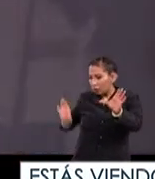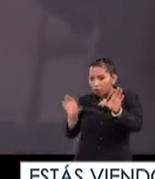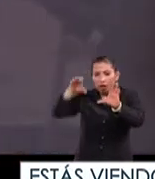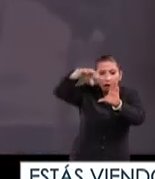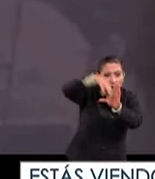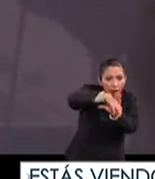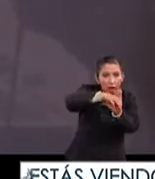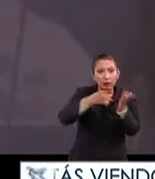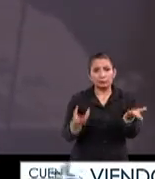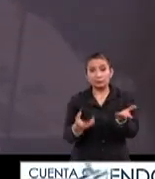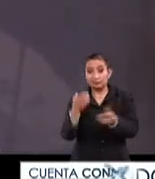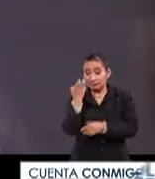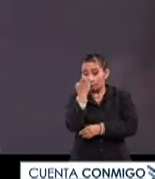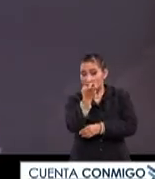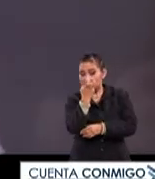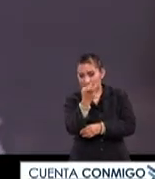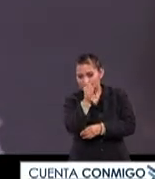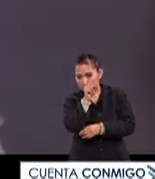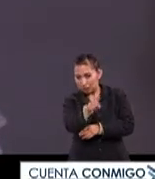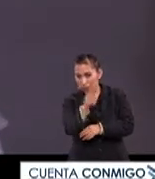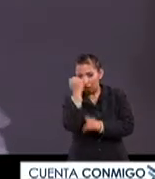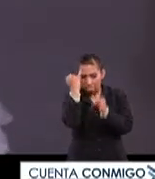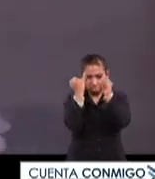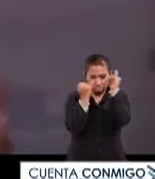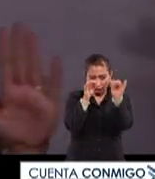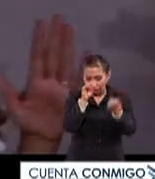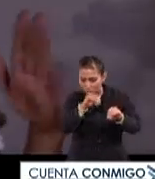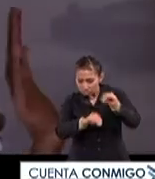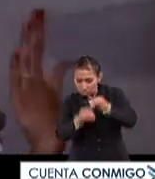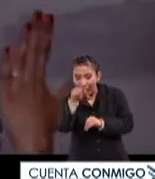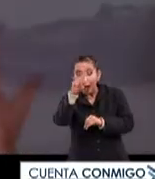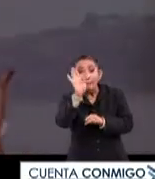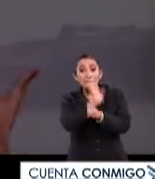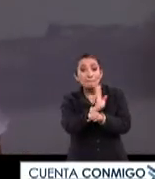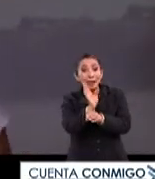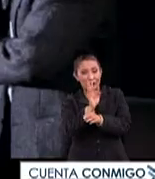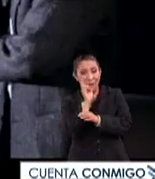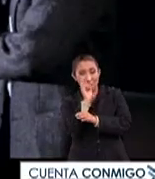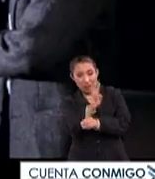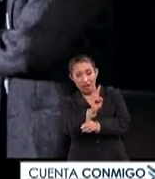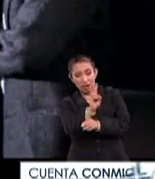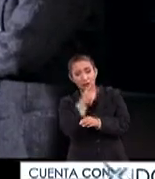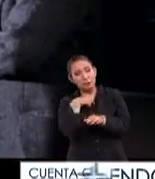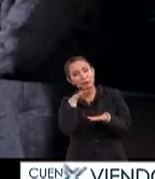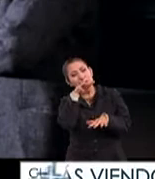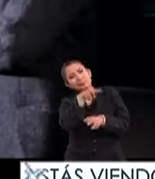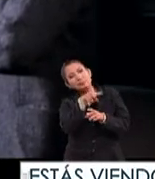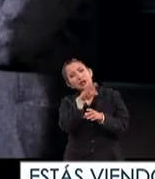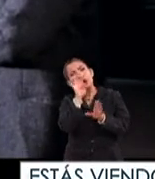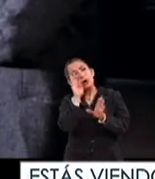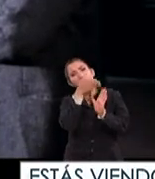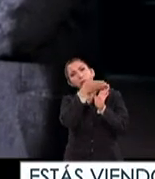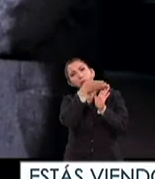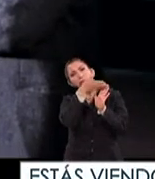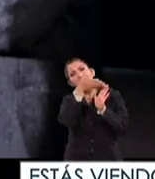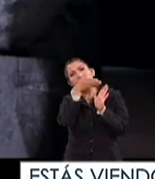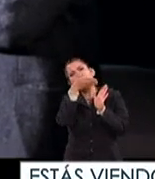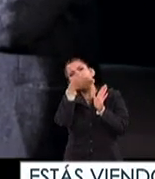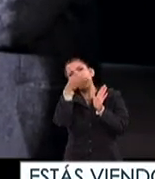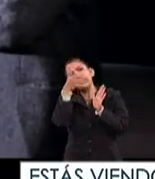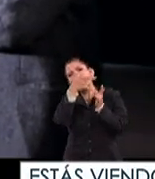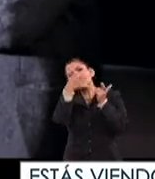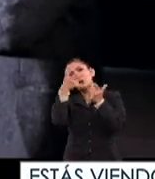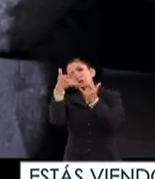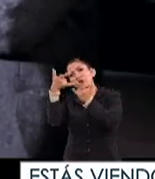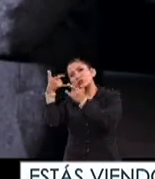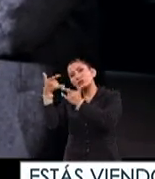¿no? Entonces, justo hablando de estas técnicas, esta película tú la ves, o sea, tú como espectador la ves como un plano secuencia, pero